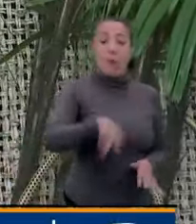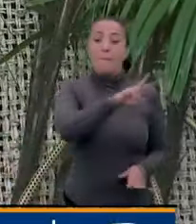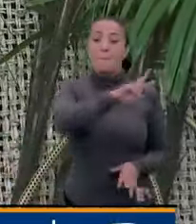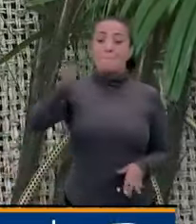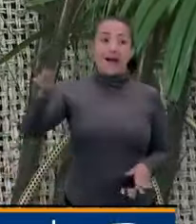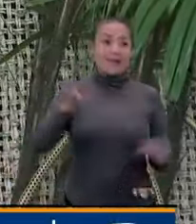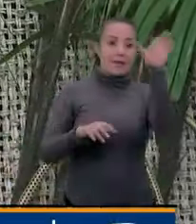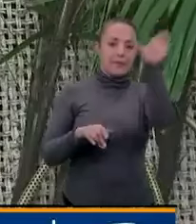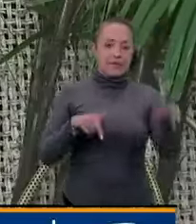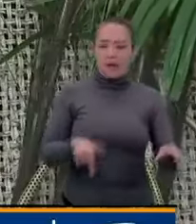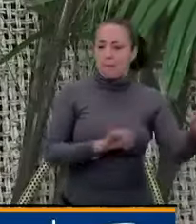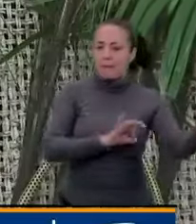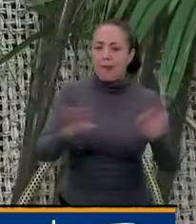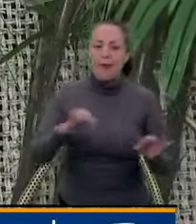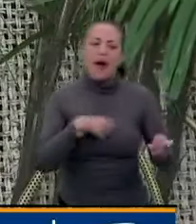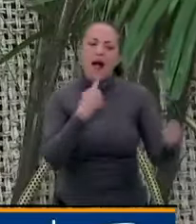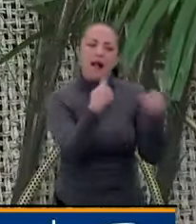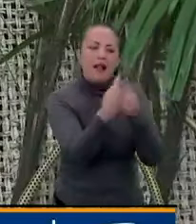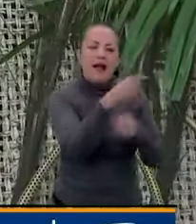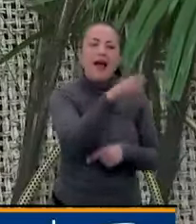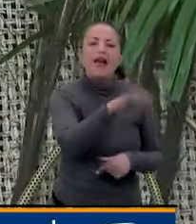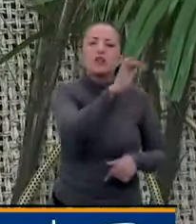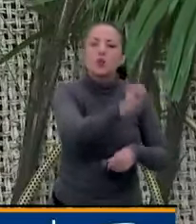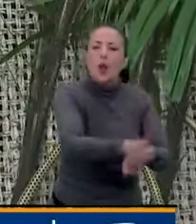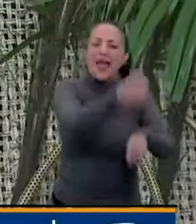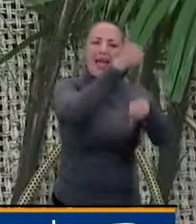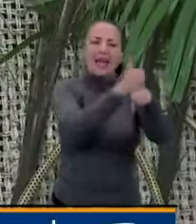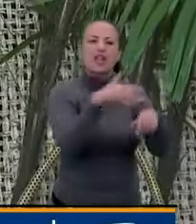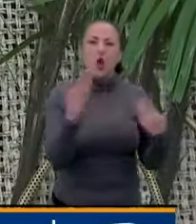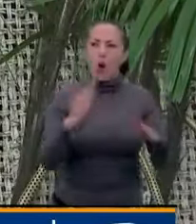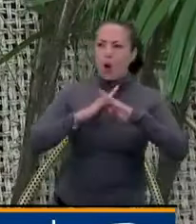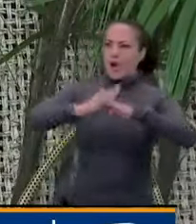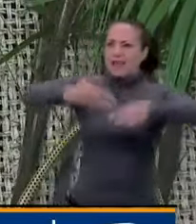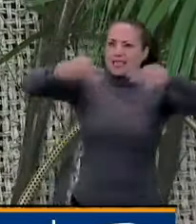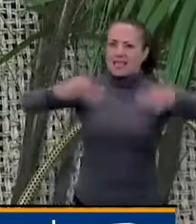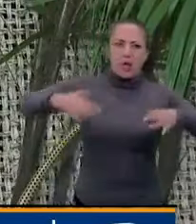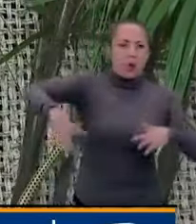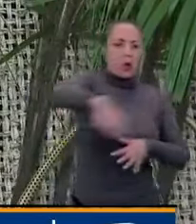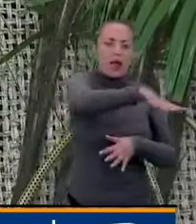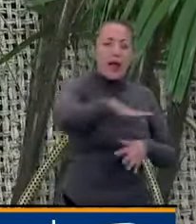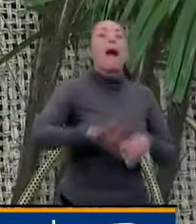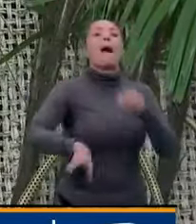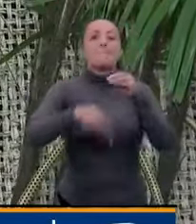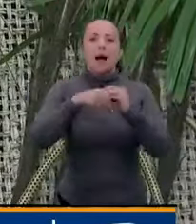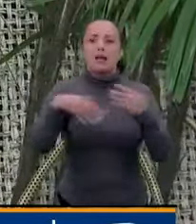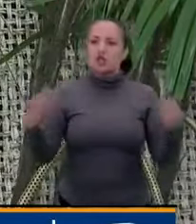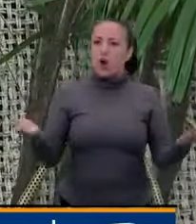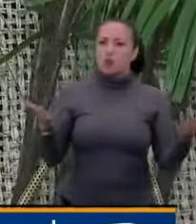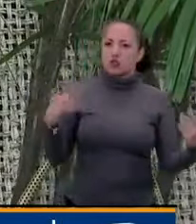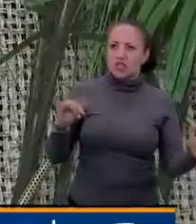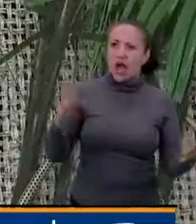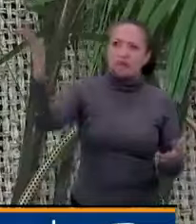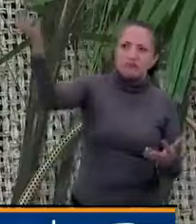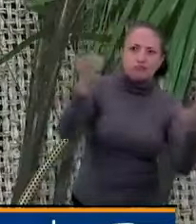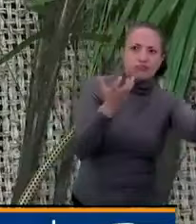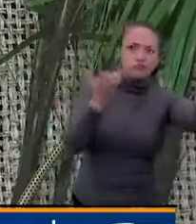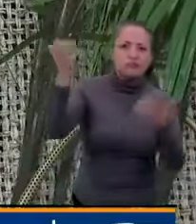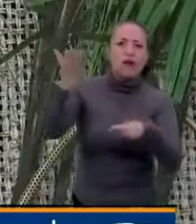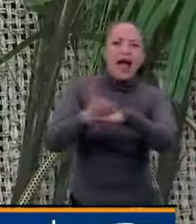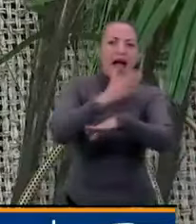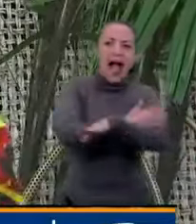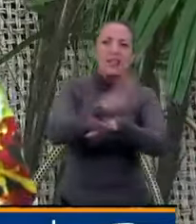preparando. Hablamos con su gerente, nos habla del dispositivo de seguridad y también de cómo han recibido ya las avanzadas avanzadas de los